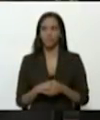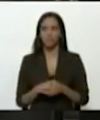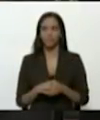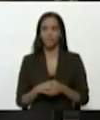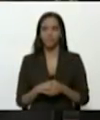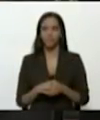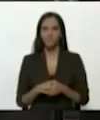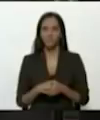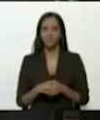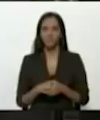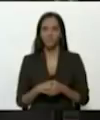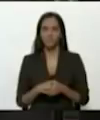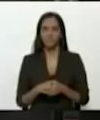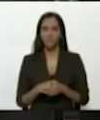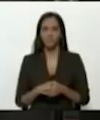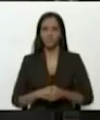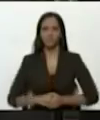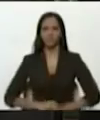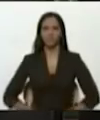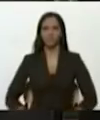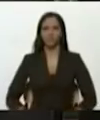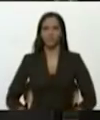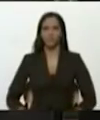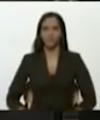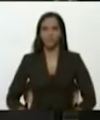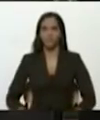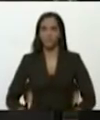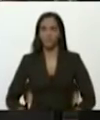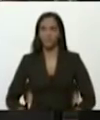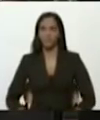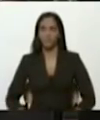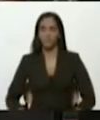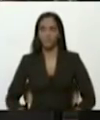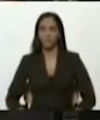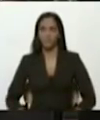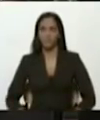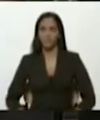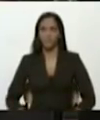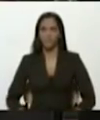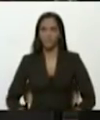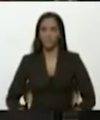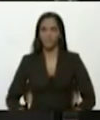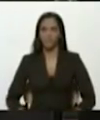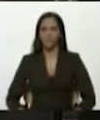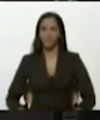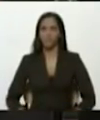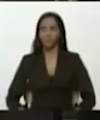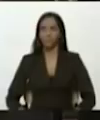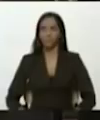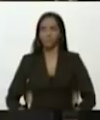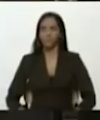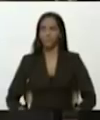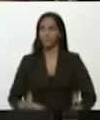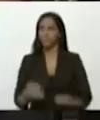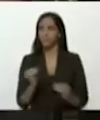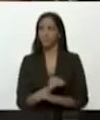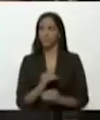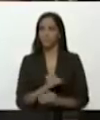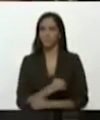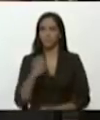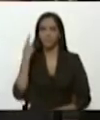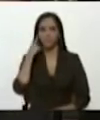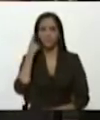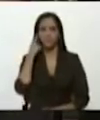Es absolutamente, y en el día de hoy quiero felicitar a los periodistas, pero hay que decir que mucha gente